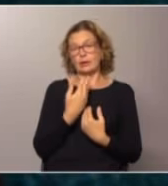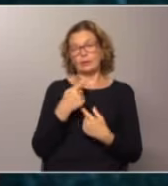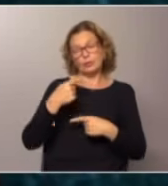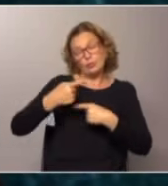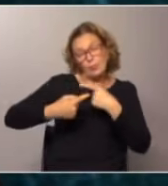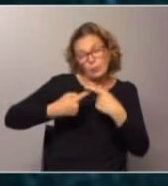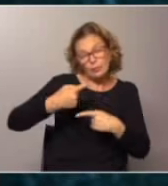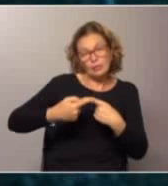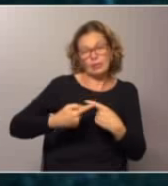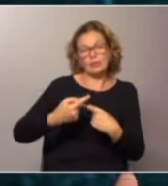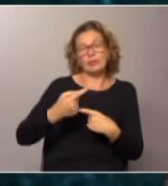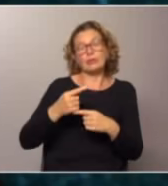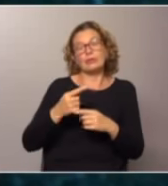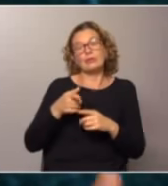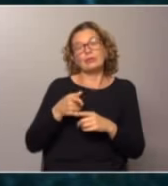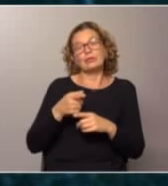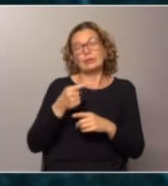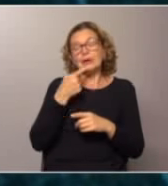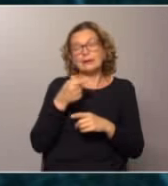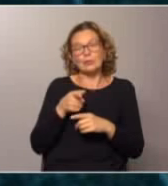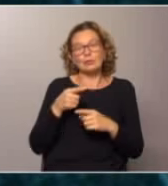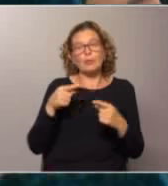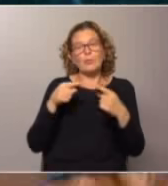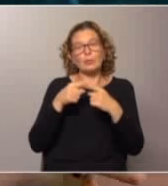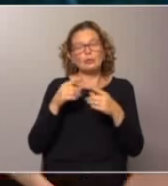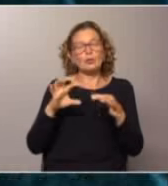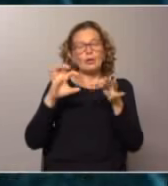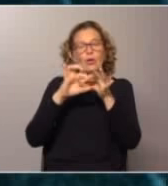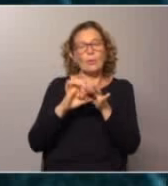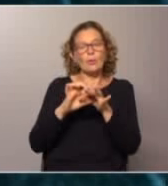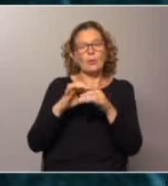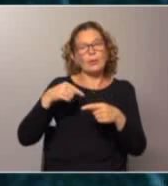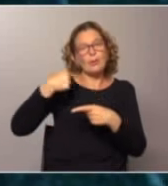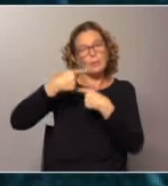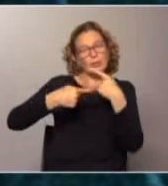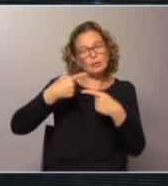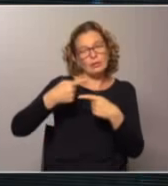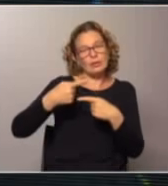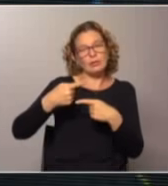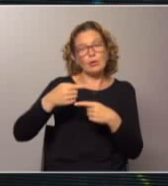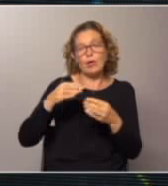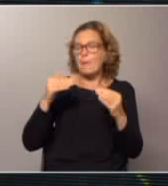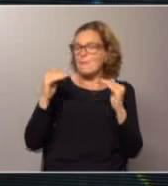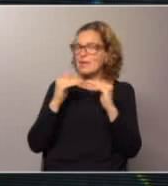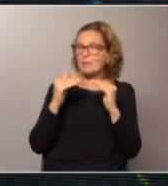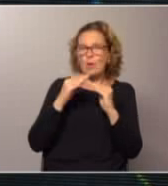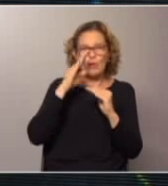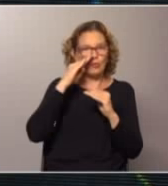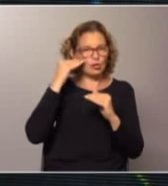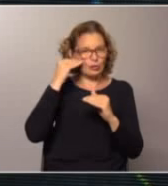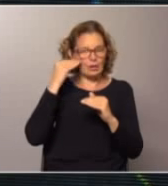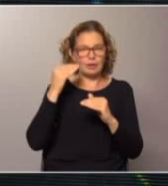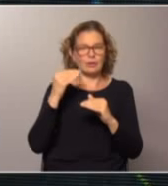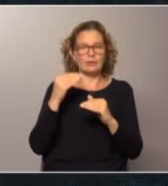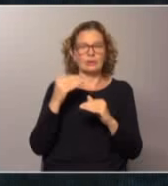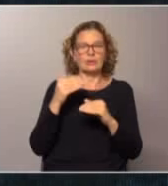proceso tal vez ahí son encuentro también puntos en común en procesos que se han dado en otros lugares evolucionar o que es otro ejemplo